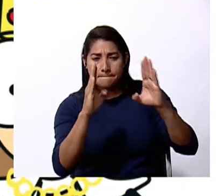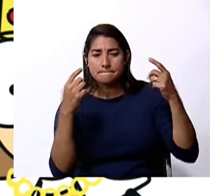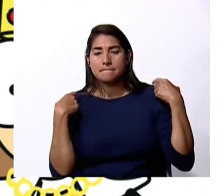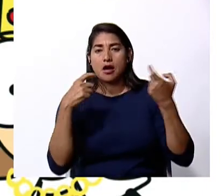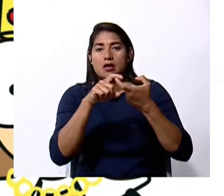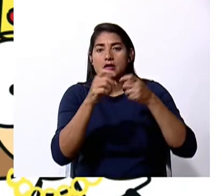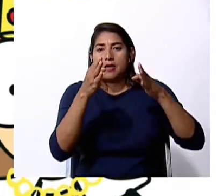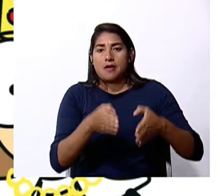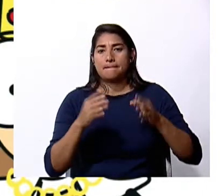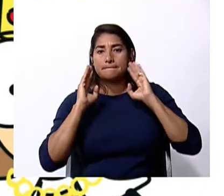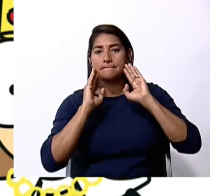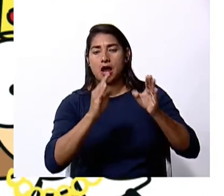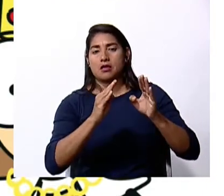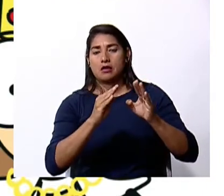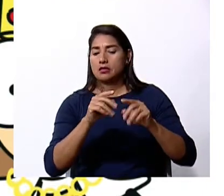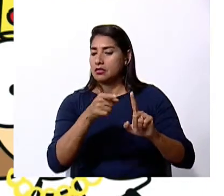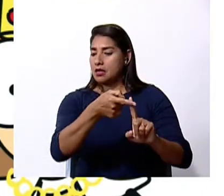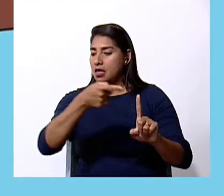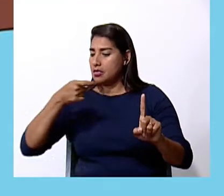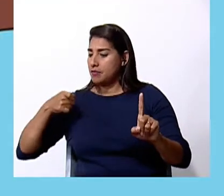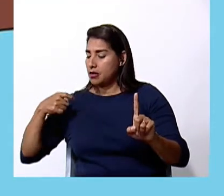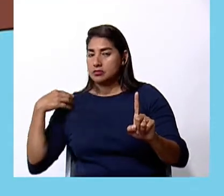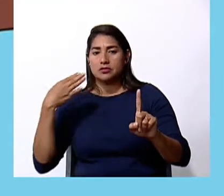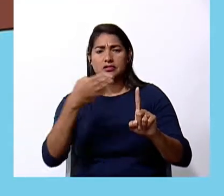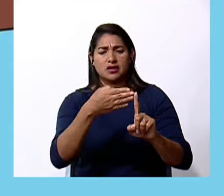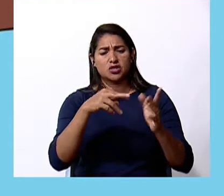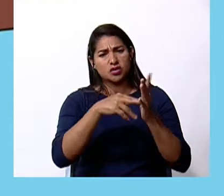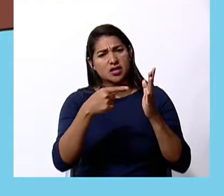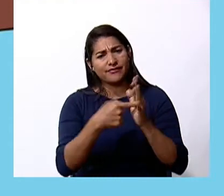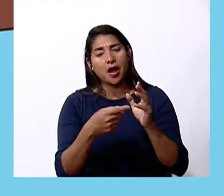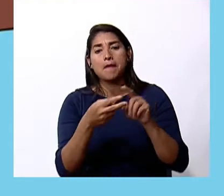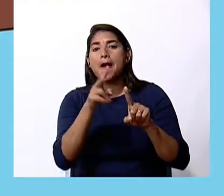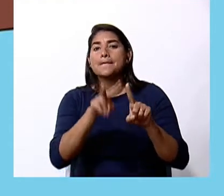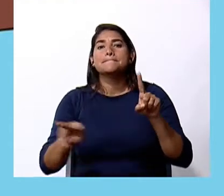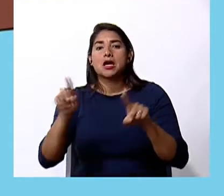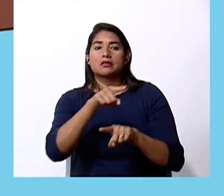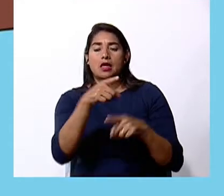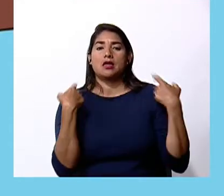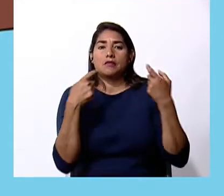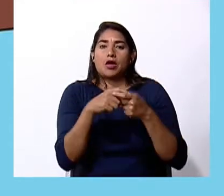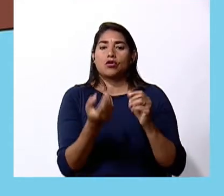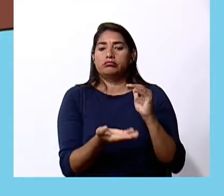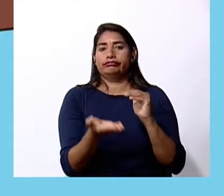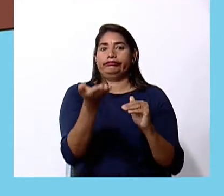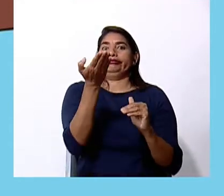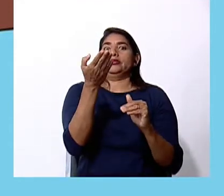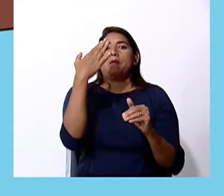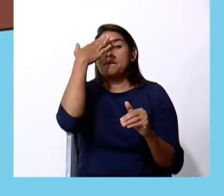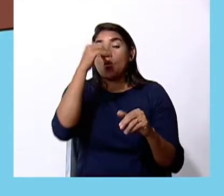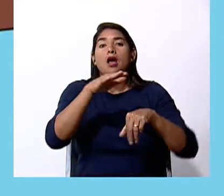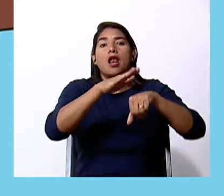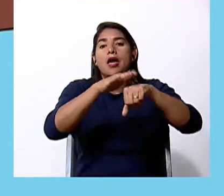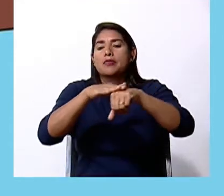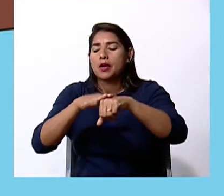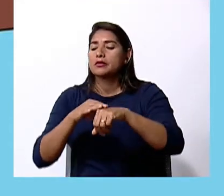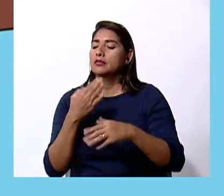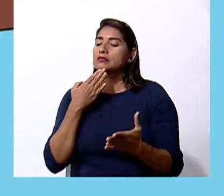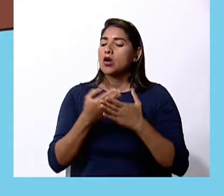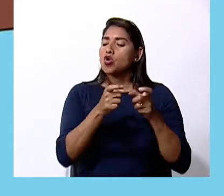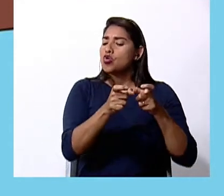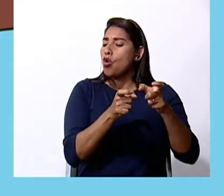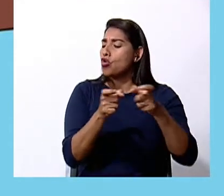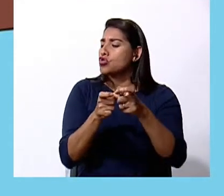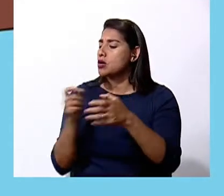exclusivamente hacia y desde España. Esto le daba muchas ventajas a los españoles. Por un lado, les permitía un buen control sobre